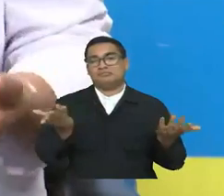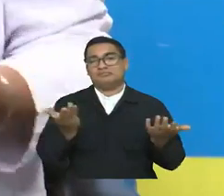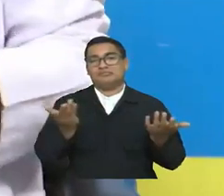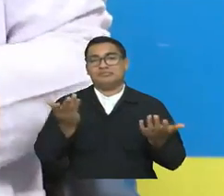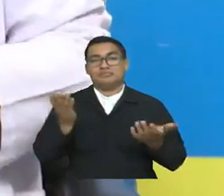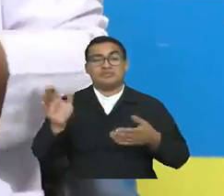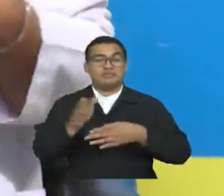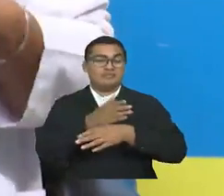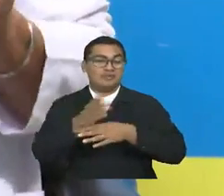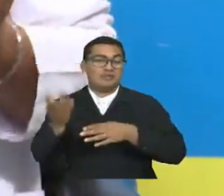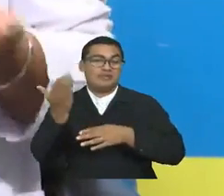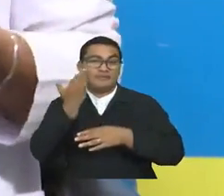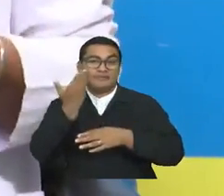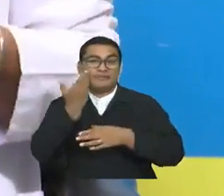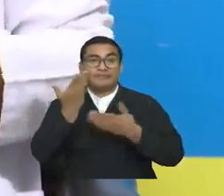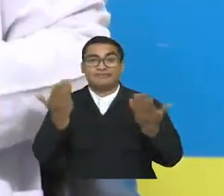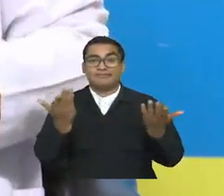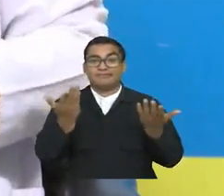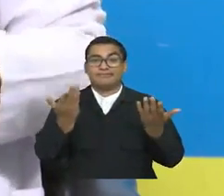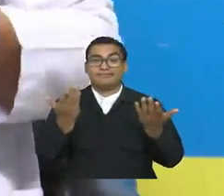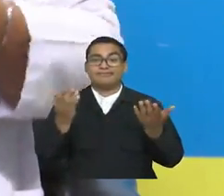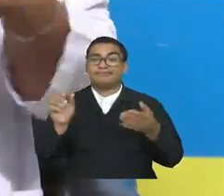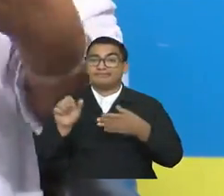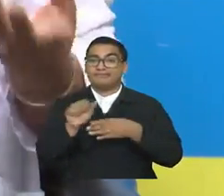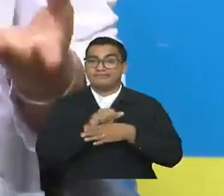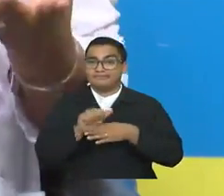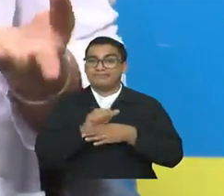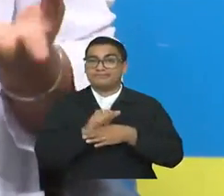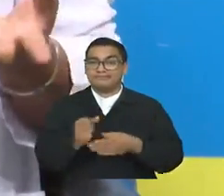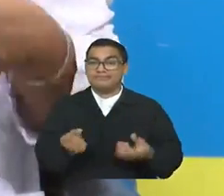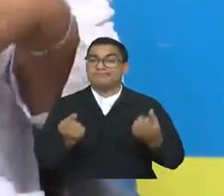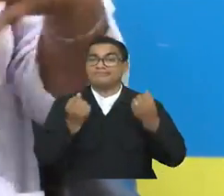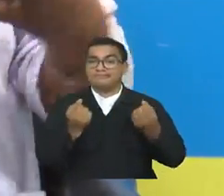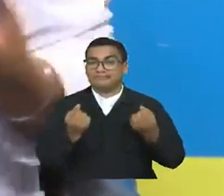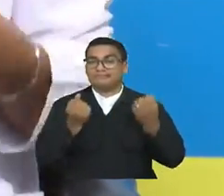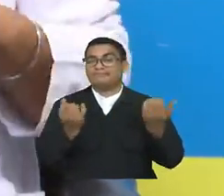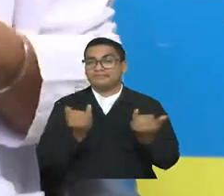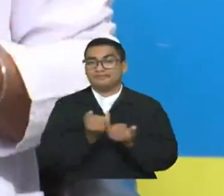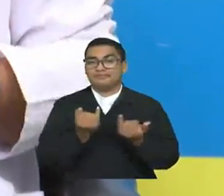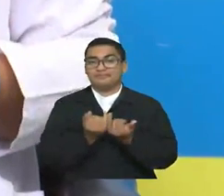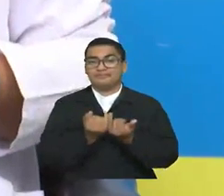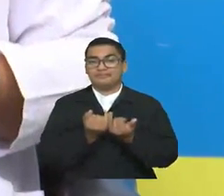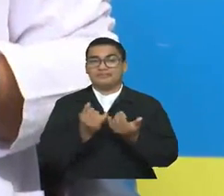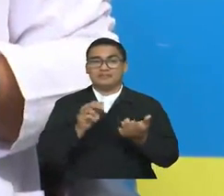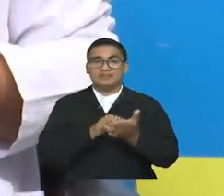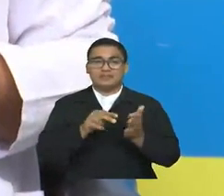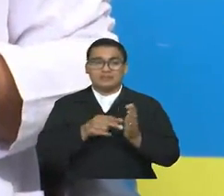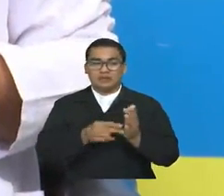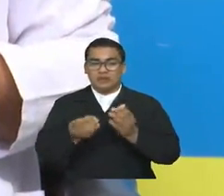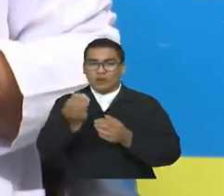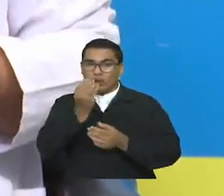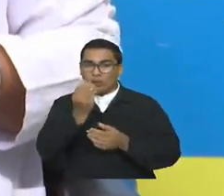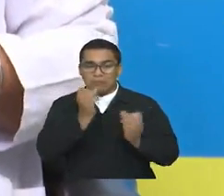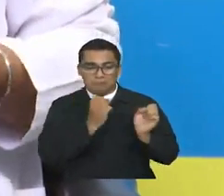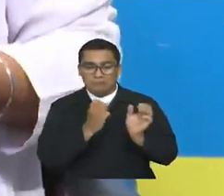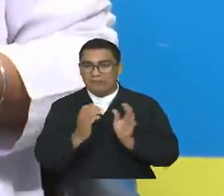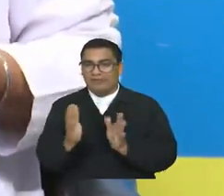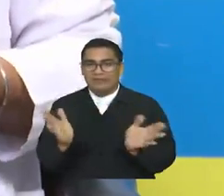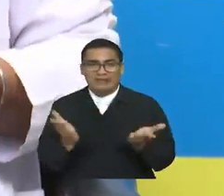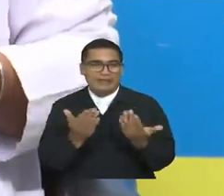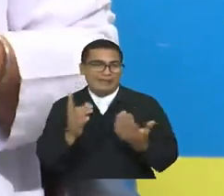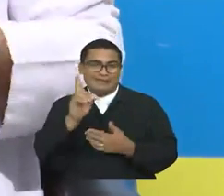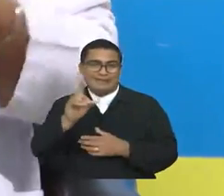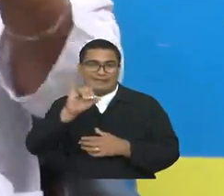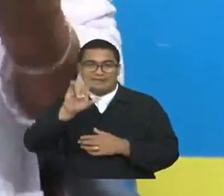con otras enfermedades, pese a que estoy haciendo ejercicio, porque no lo estoy acompañando de una adecuada dieta. No. O si hago